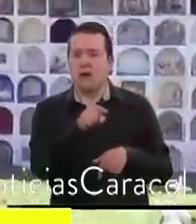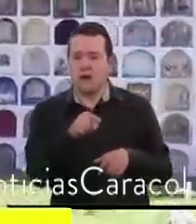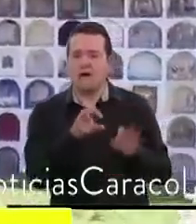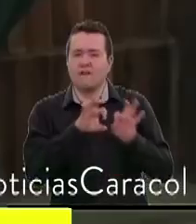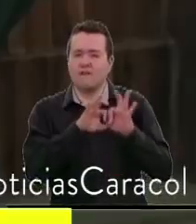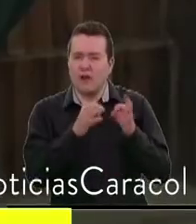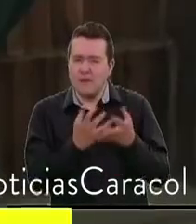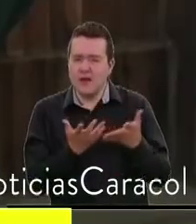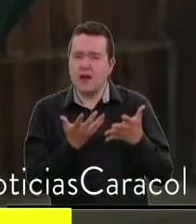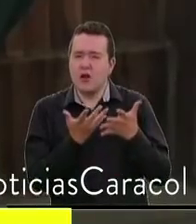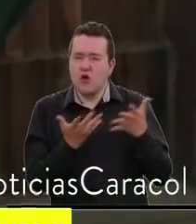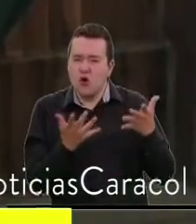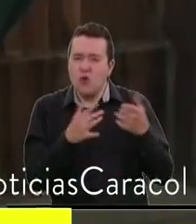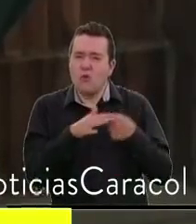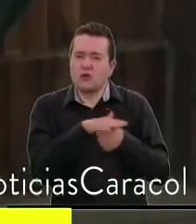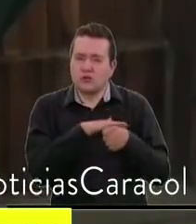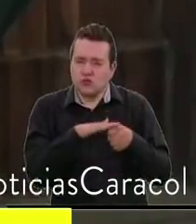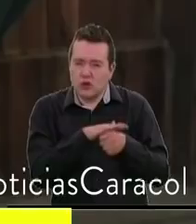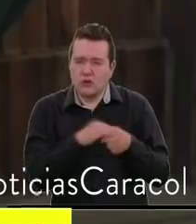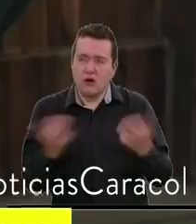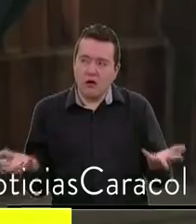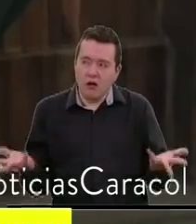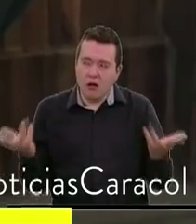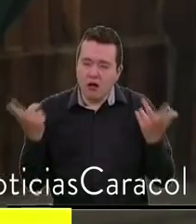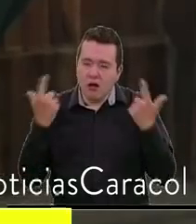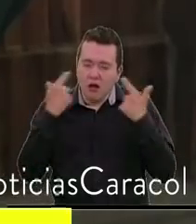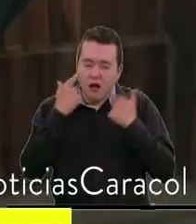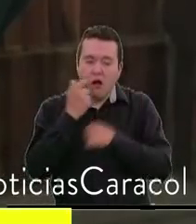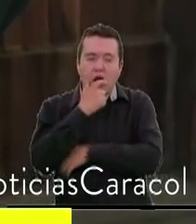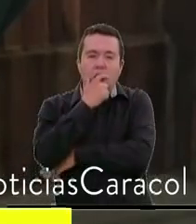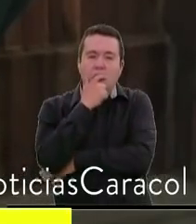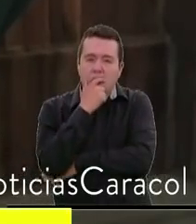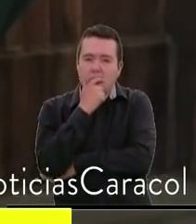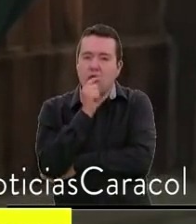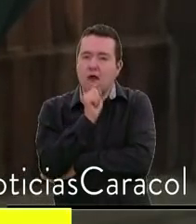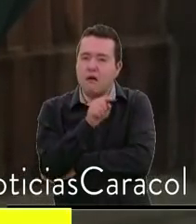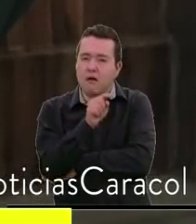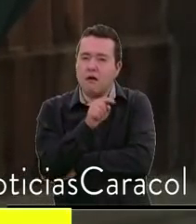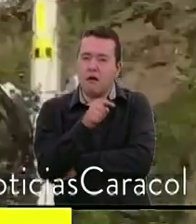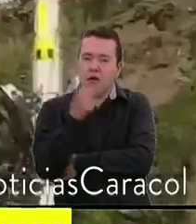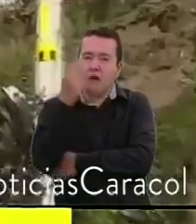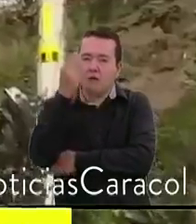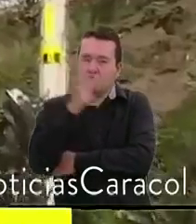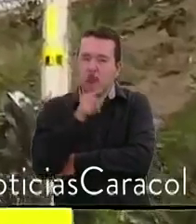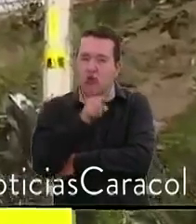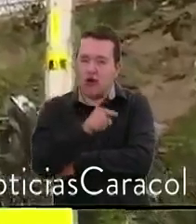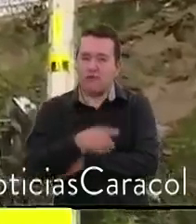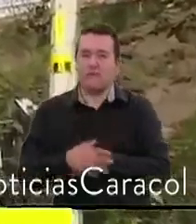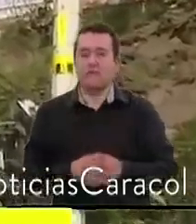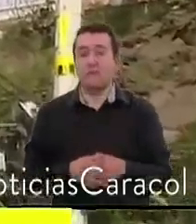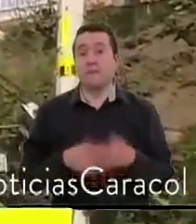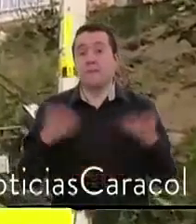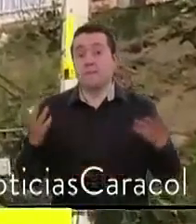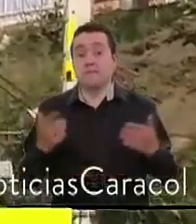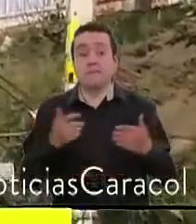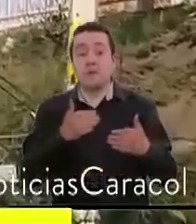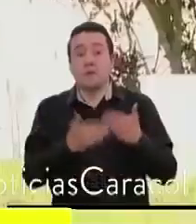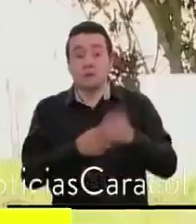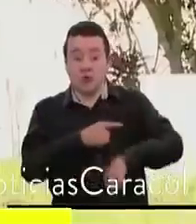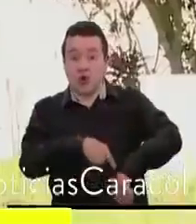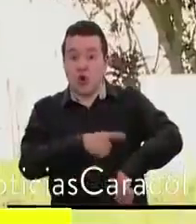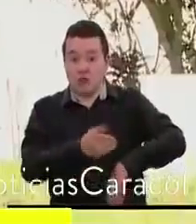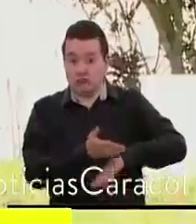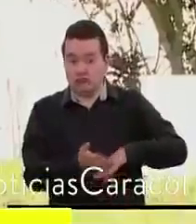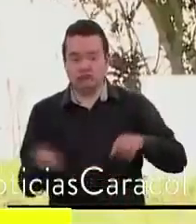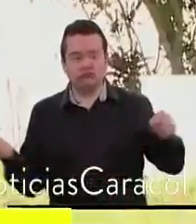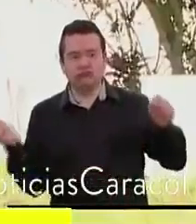los sucesos, es una historia muy marcada que hay en nuestra familia. En las próximas horas llegarán al municipio miembros de